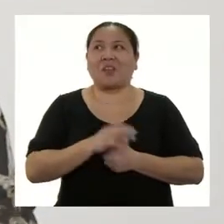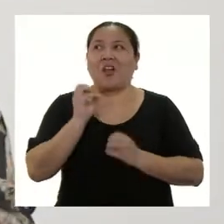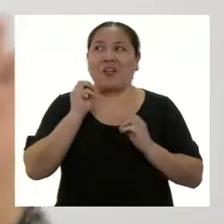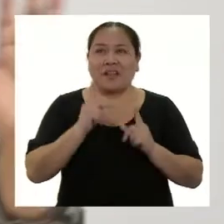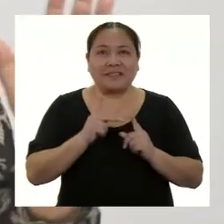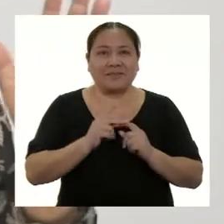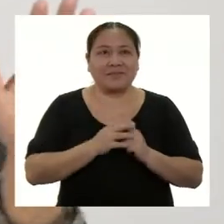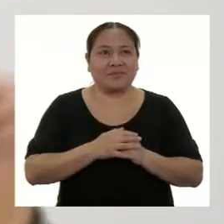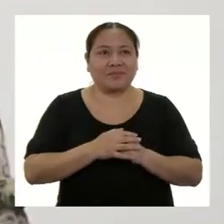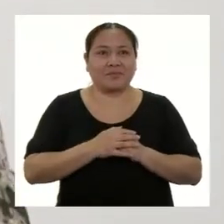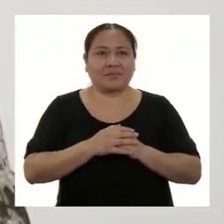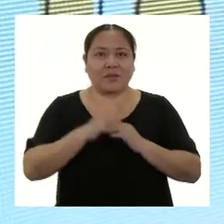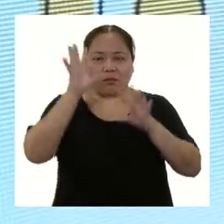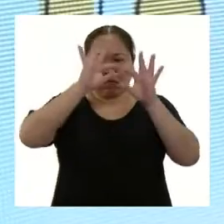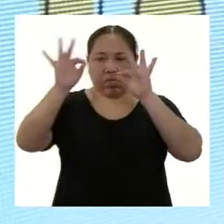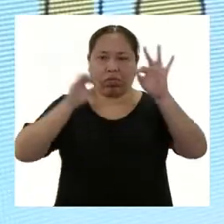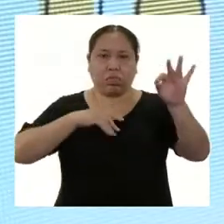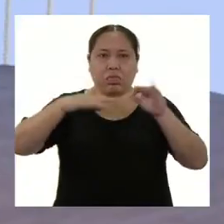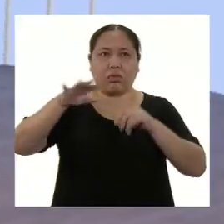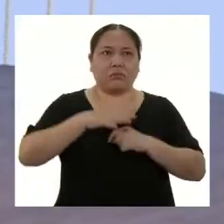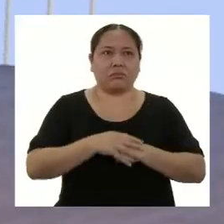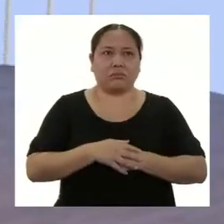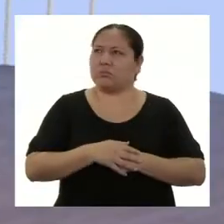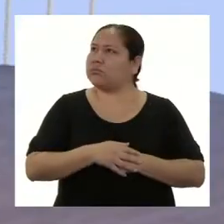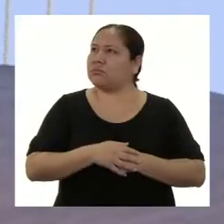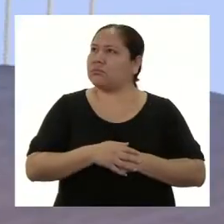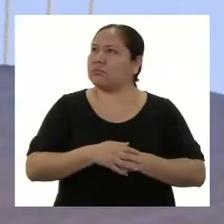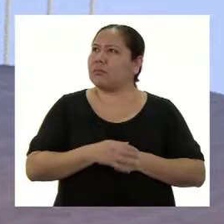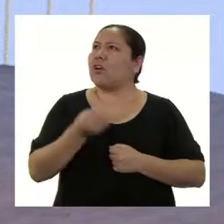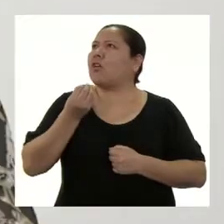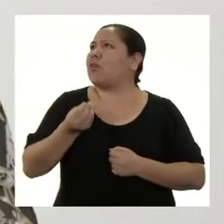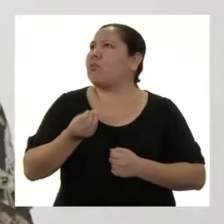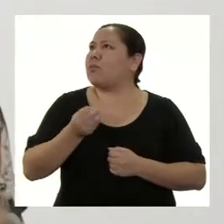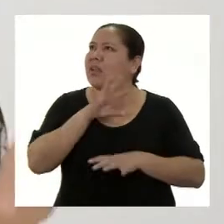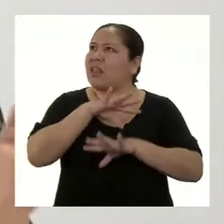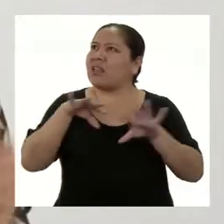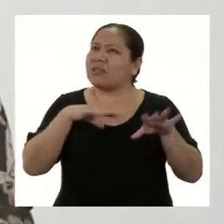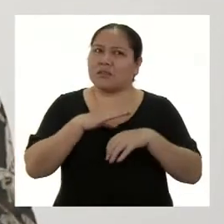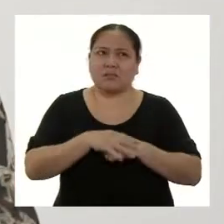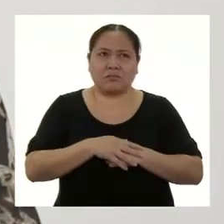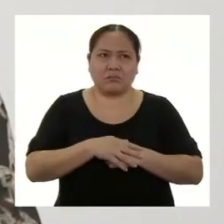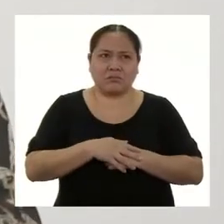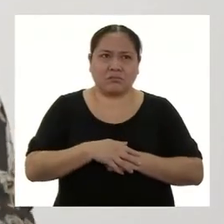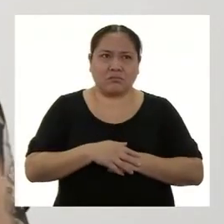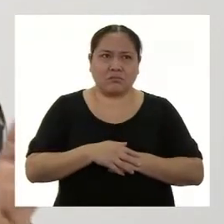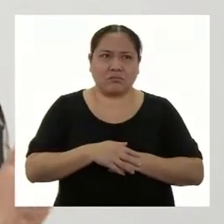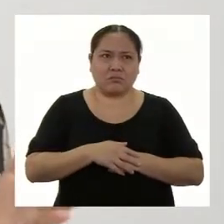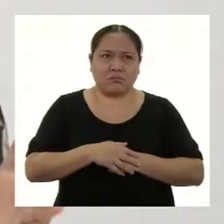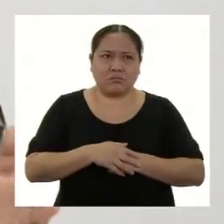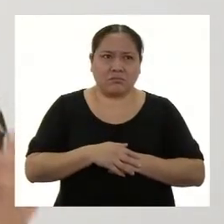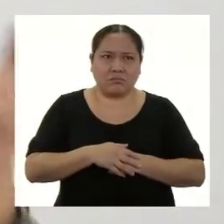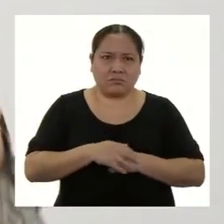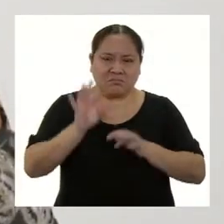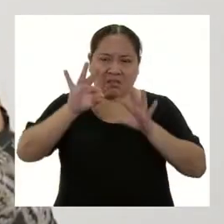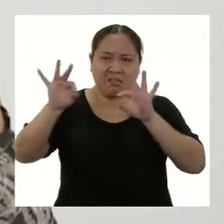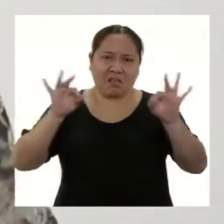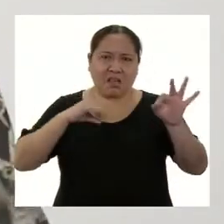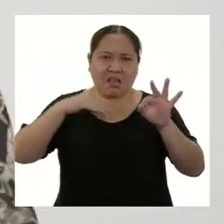ahora desármala. ¿Qué? ¿Cómo que la desarmo? Desármala, o sea,